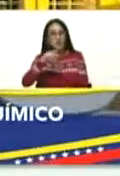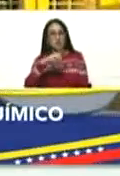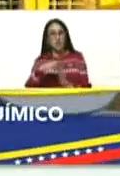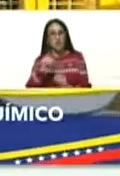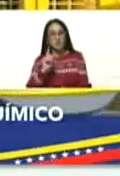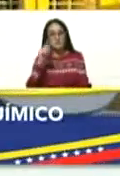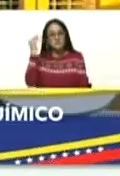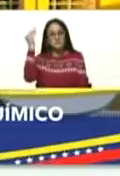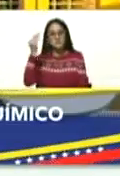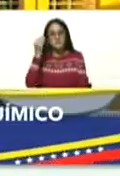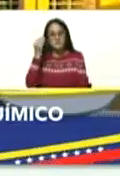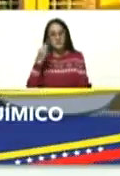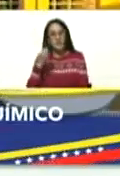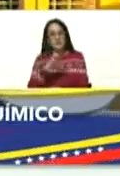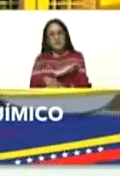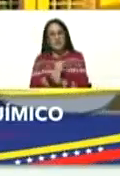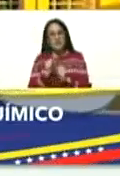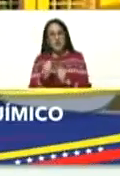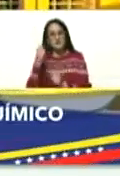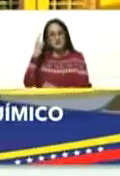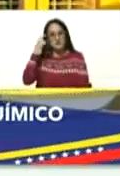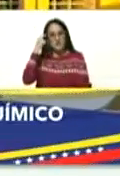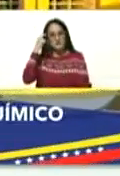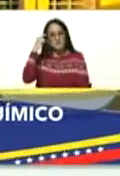Vayan dándole fuerza, fuerza al cerebro.